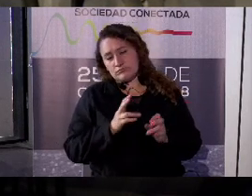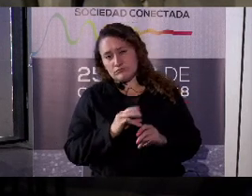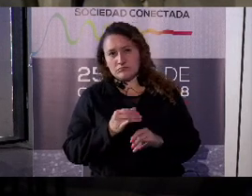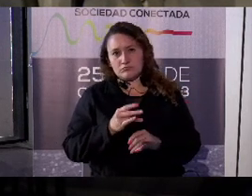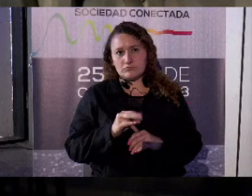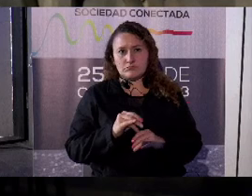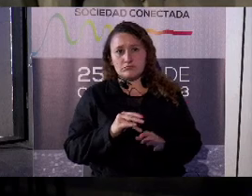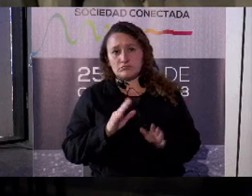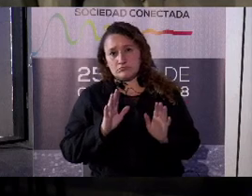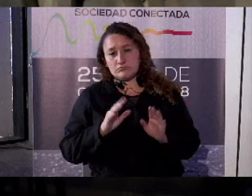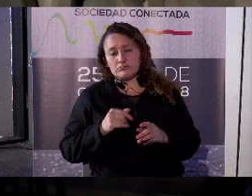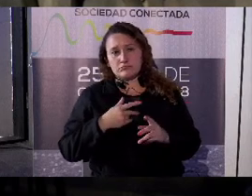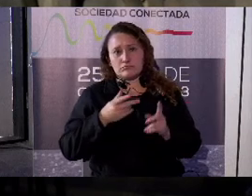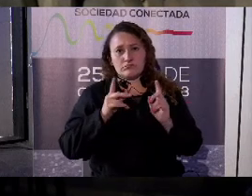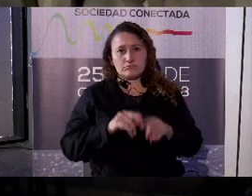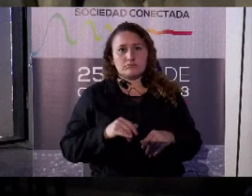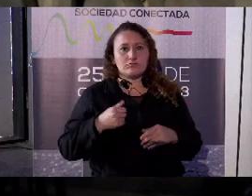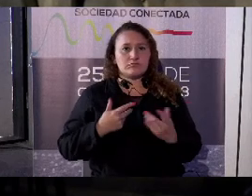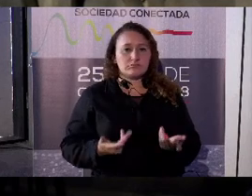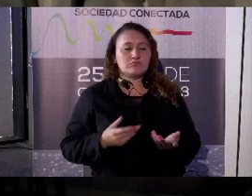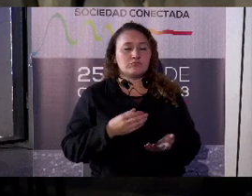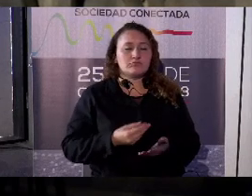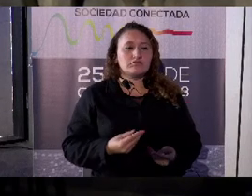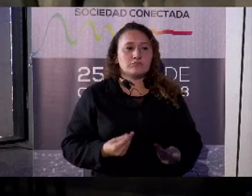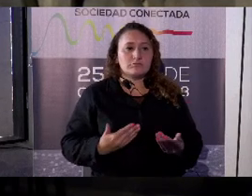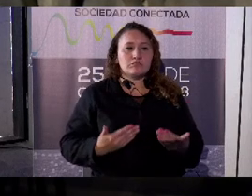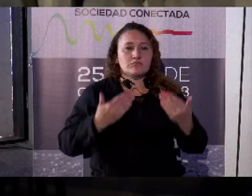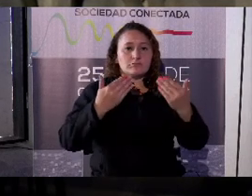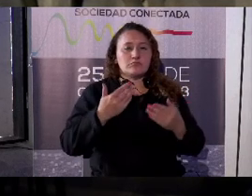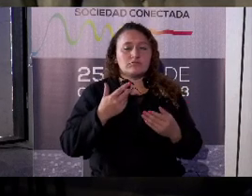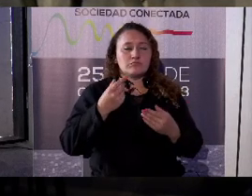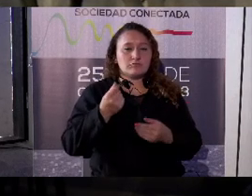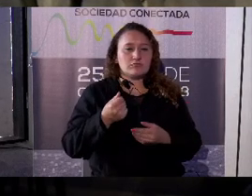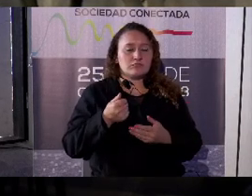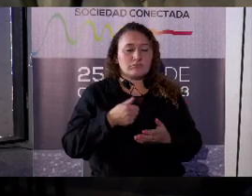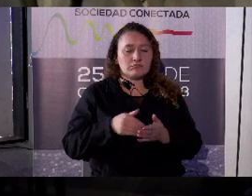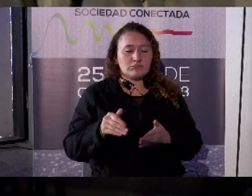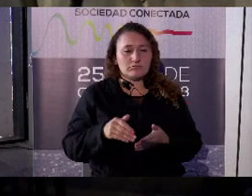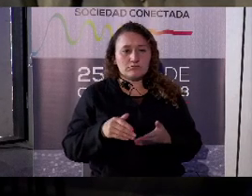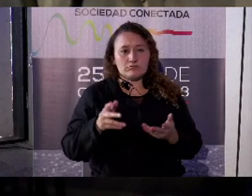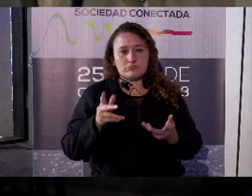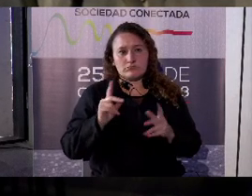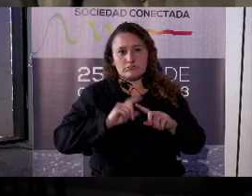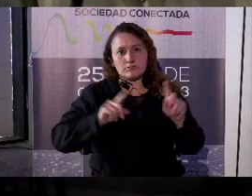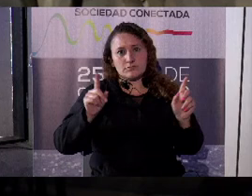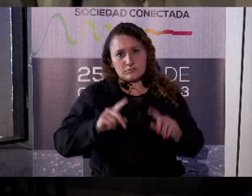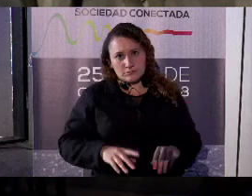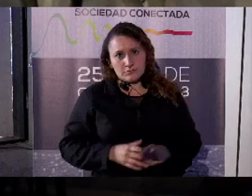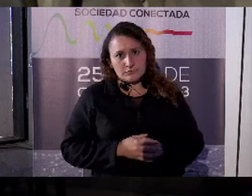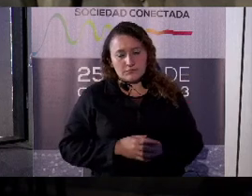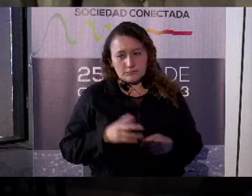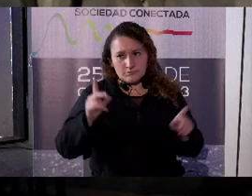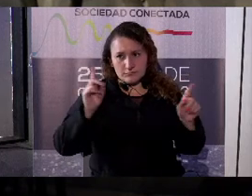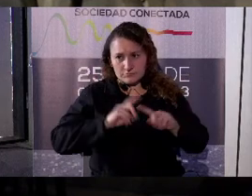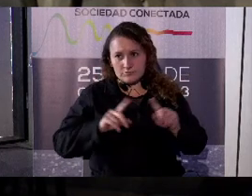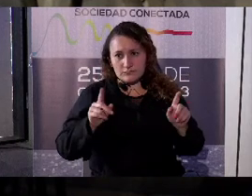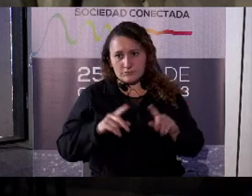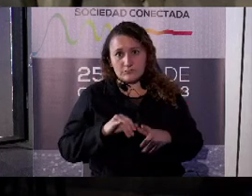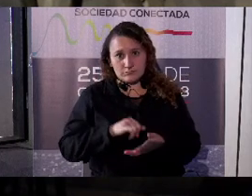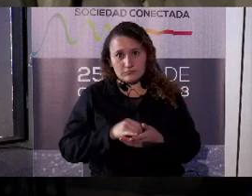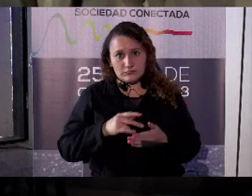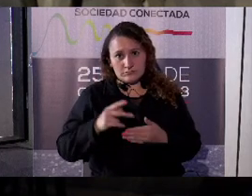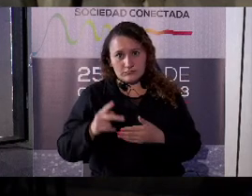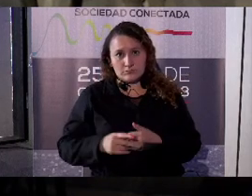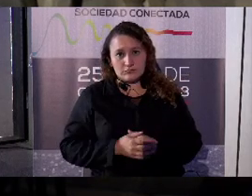pero también el valor y la riqueza que pueda generar a nivel Social es otra otra dimensión de evaluación de los proyectos